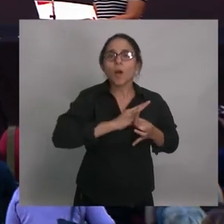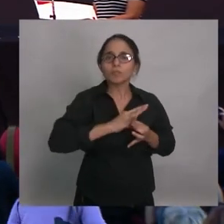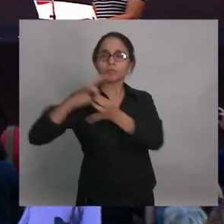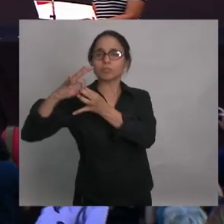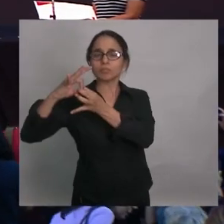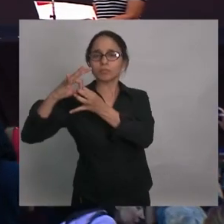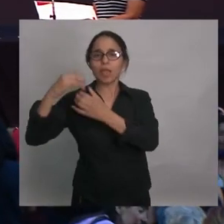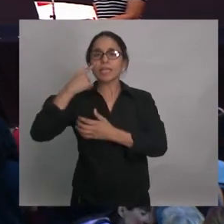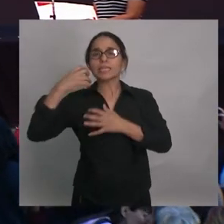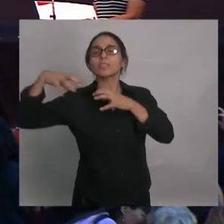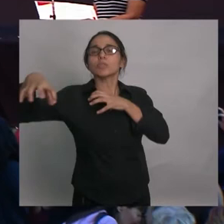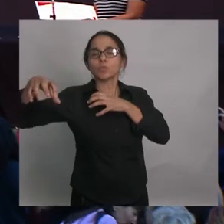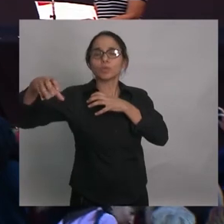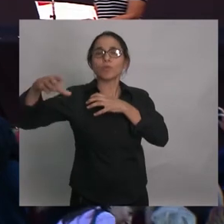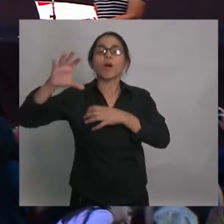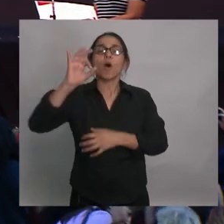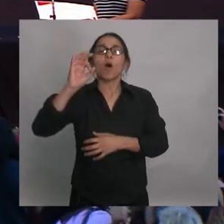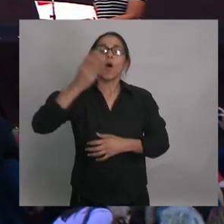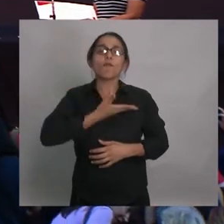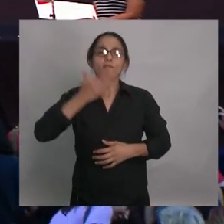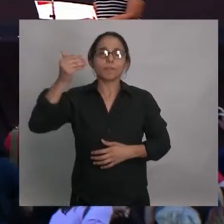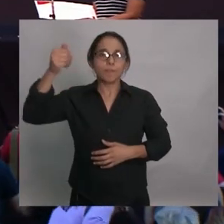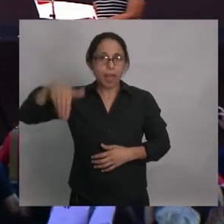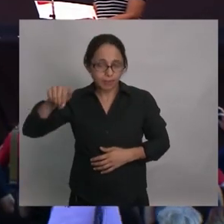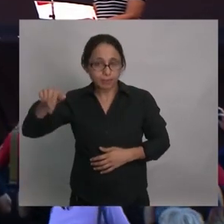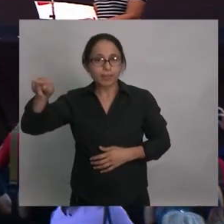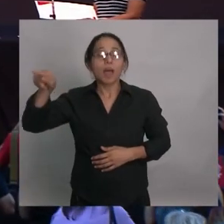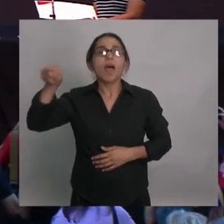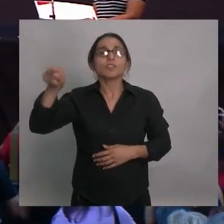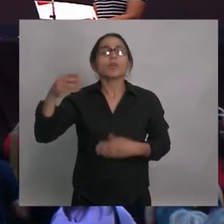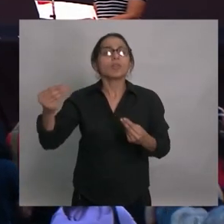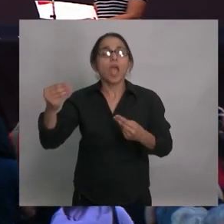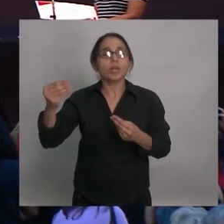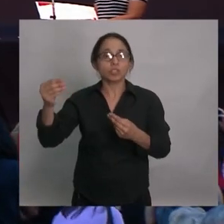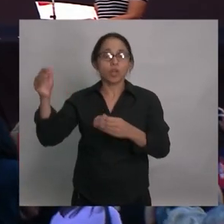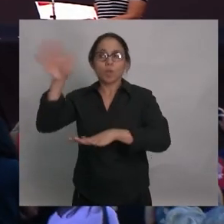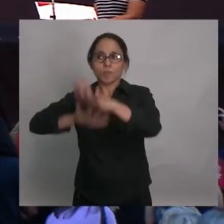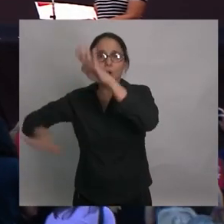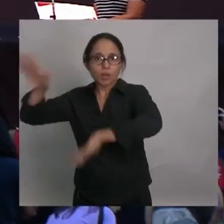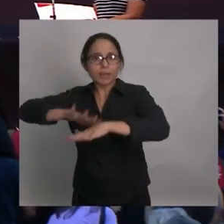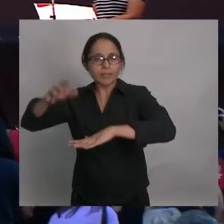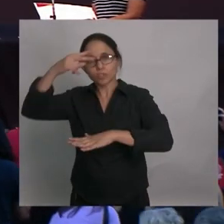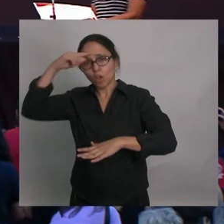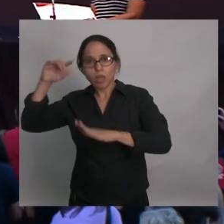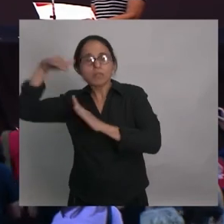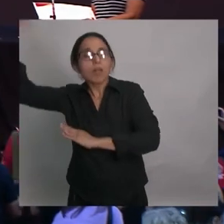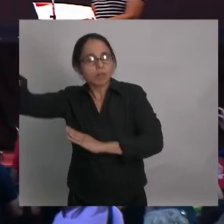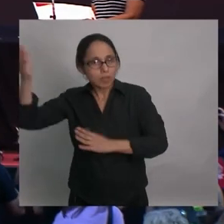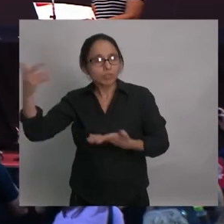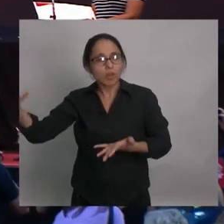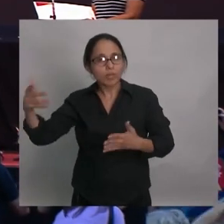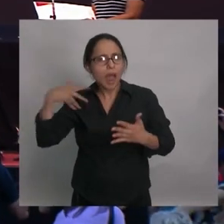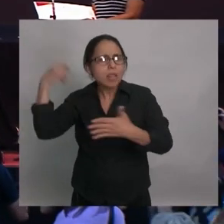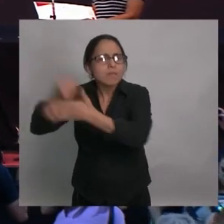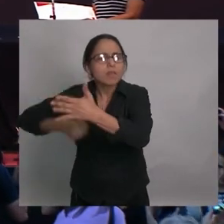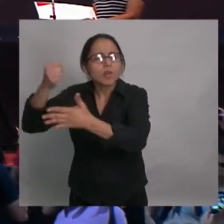junto a oxfam oxfam es sin lugar a dudas una de las grandes organizaciones internacionales que lucha